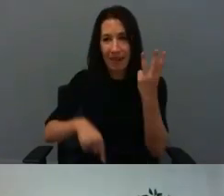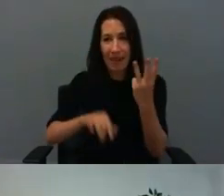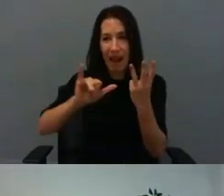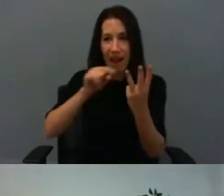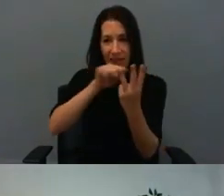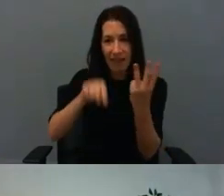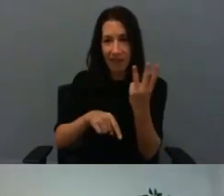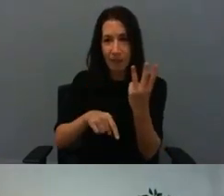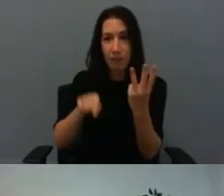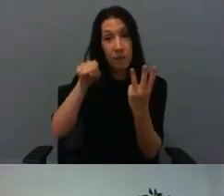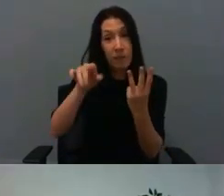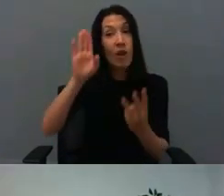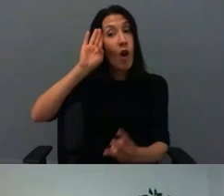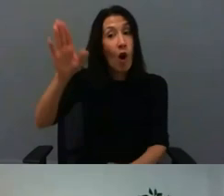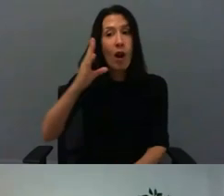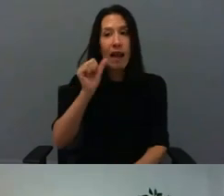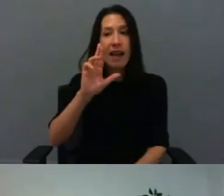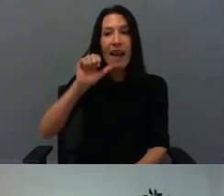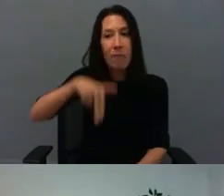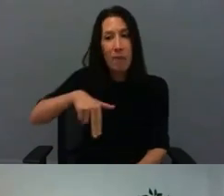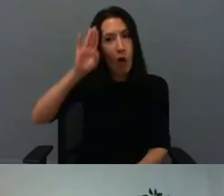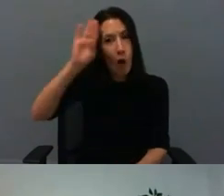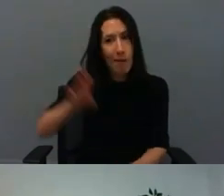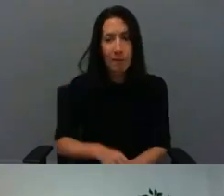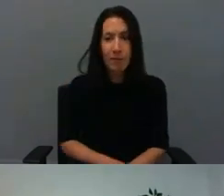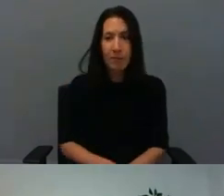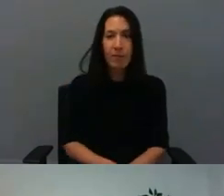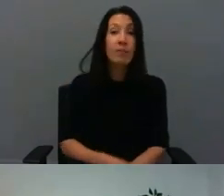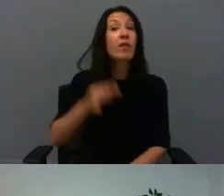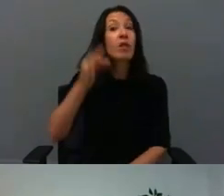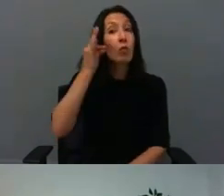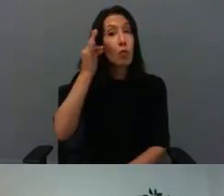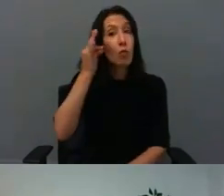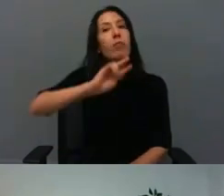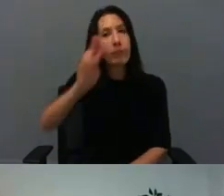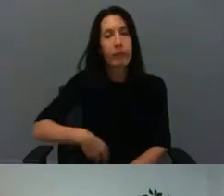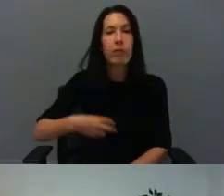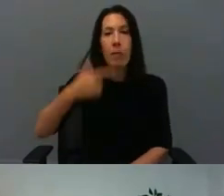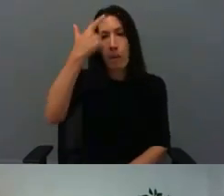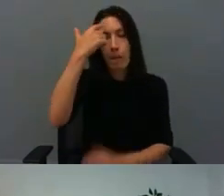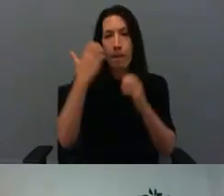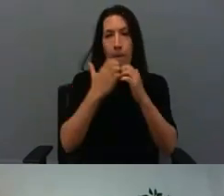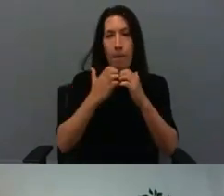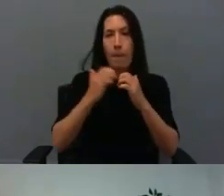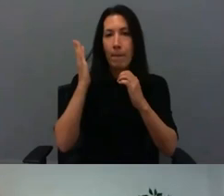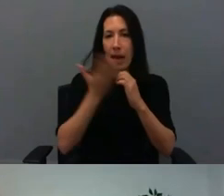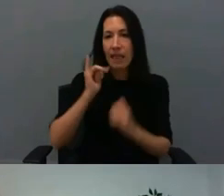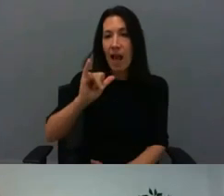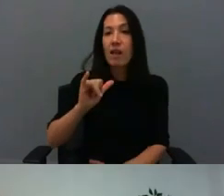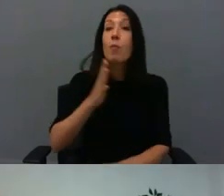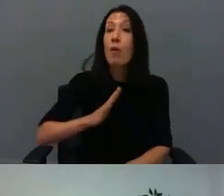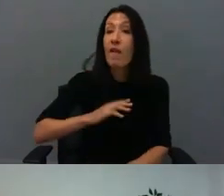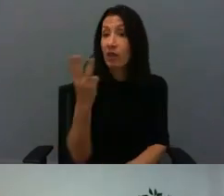Carmen, aquí, hola Carmen, mujer con parálisis cerebral. Contarnos,